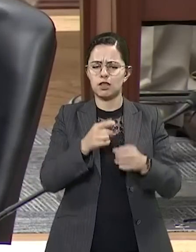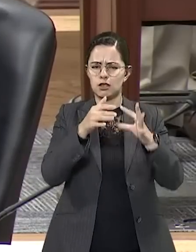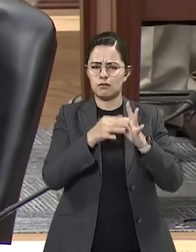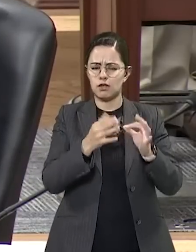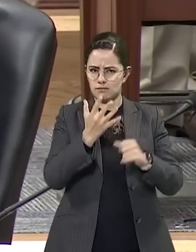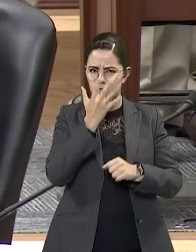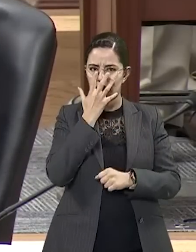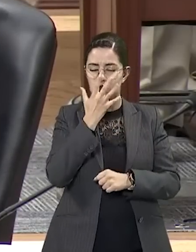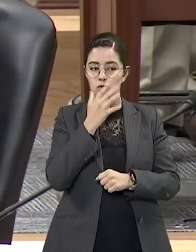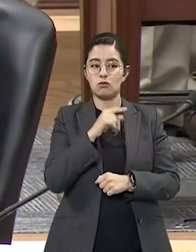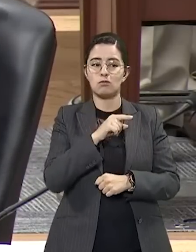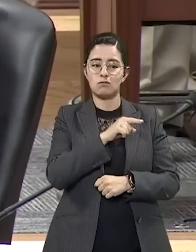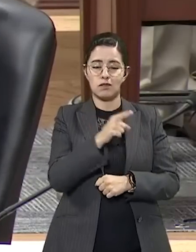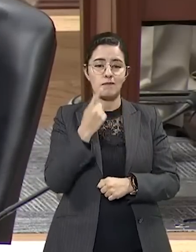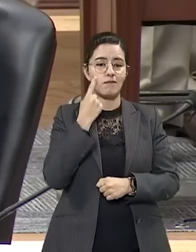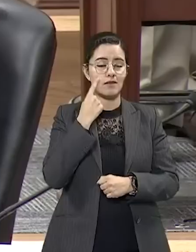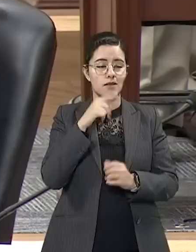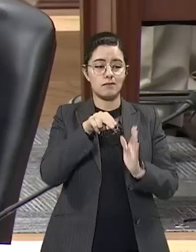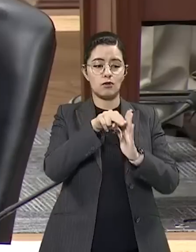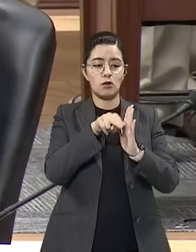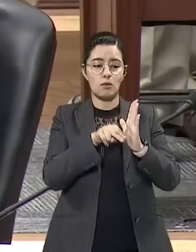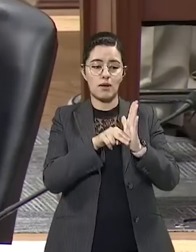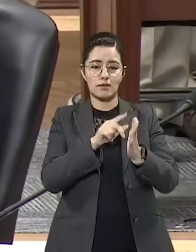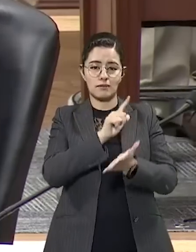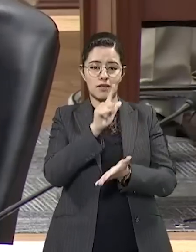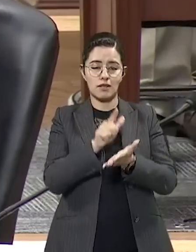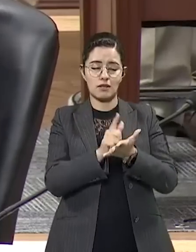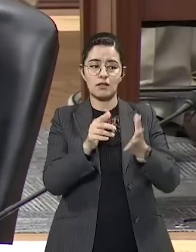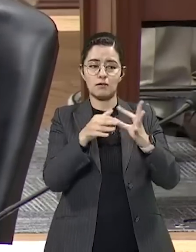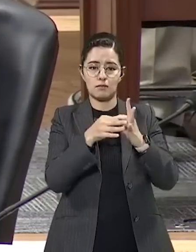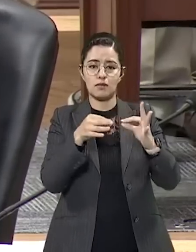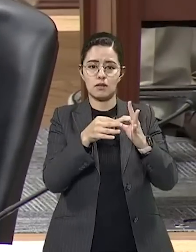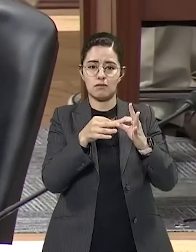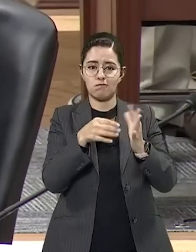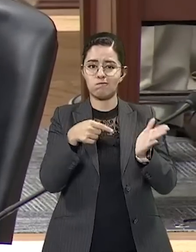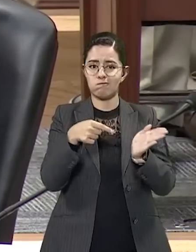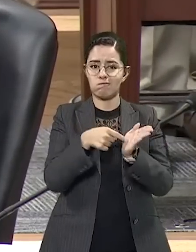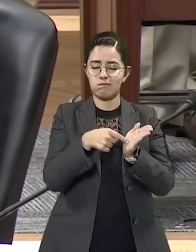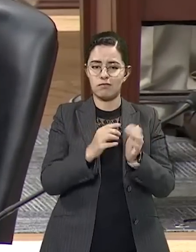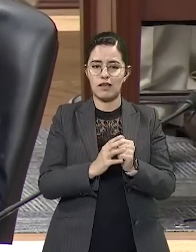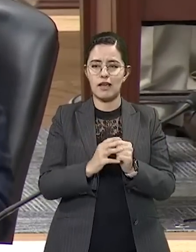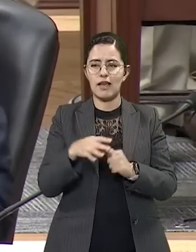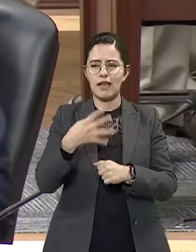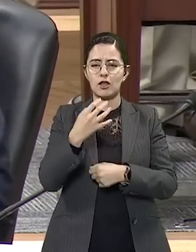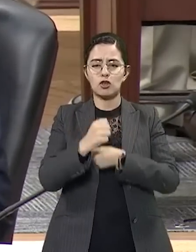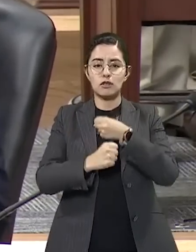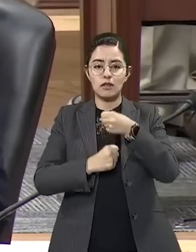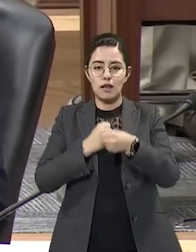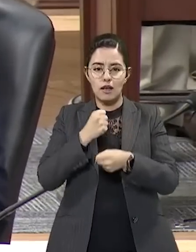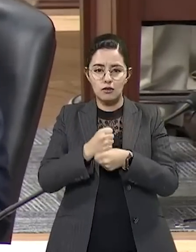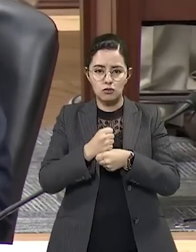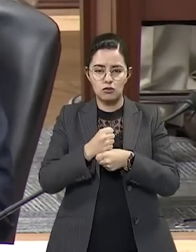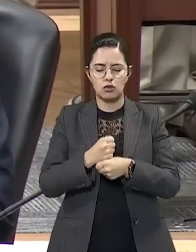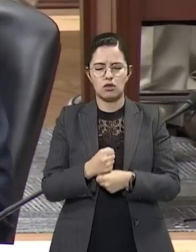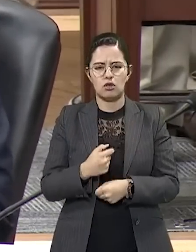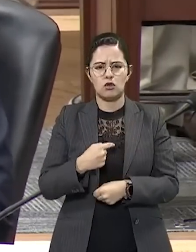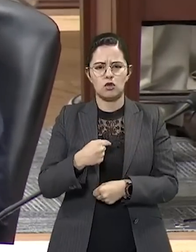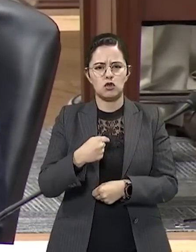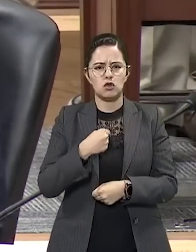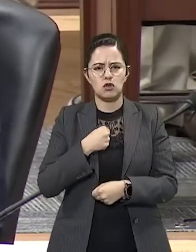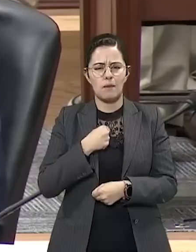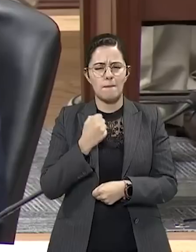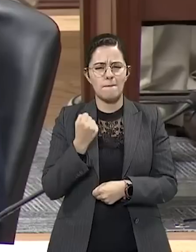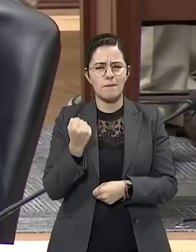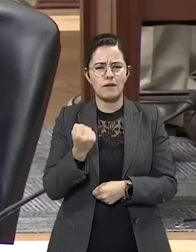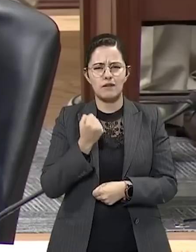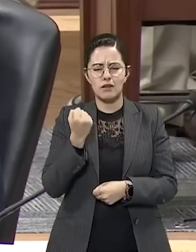los límites que el ordenamiento Establece en estos más de 14 años he tenido El privilegio de interactuar con